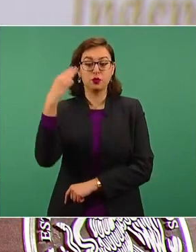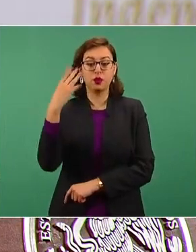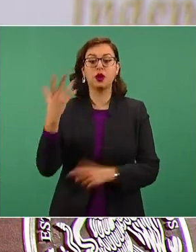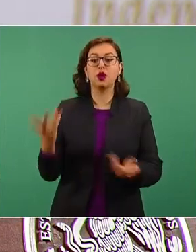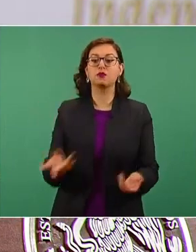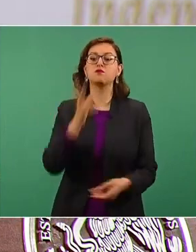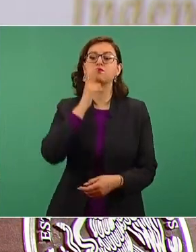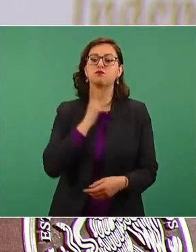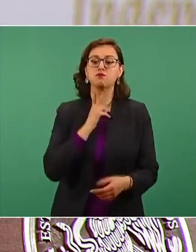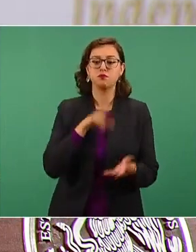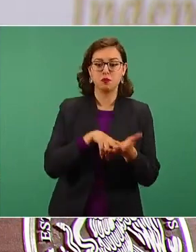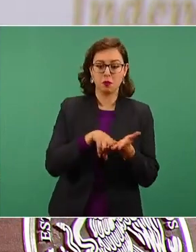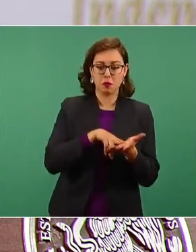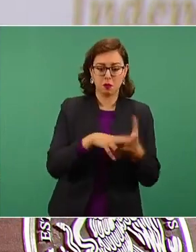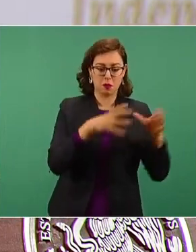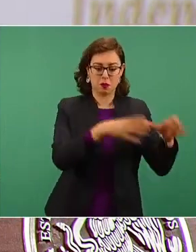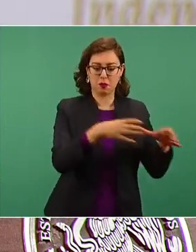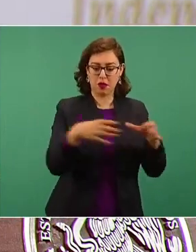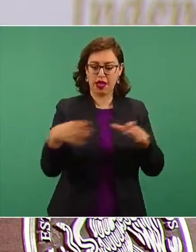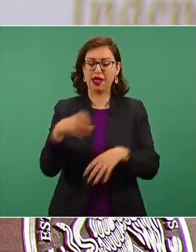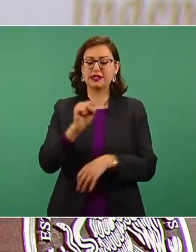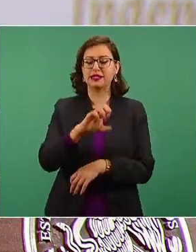mezcla mexicana de petróleo,